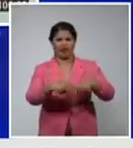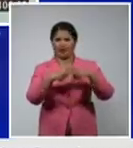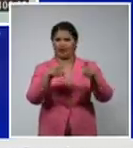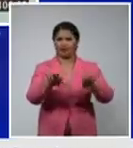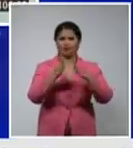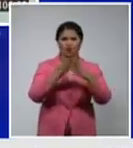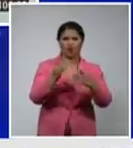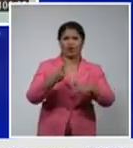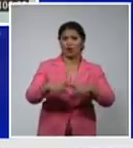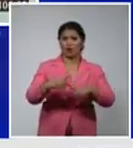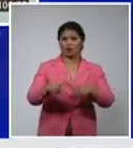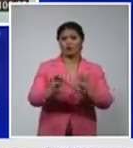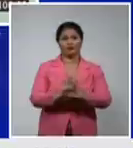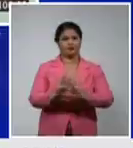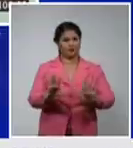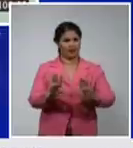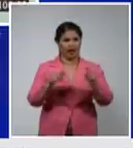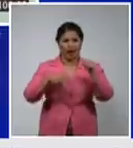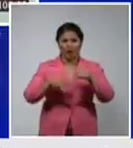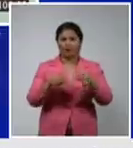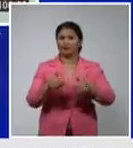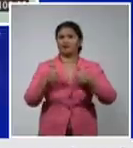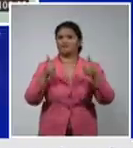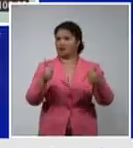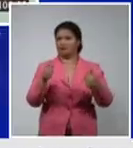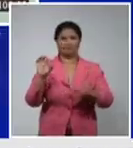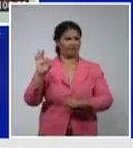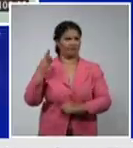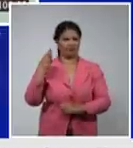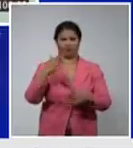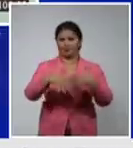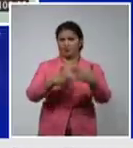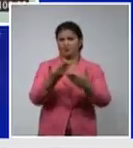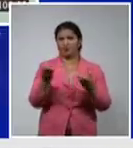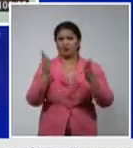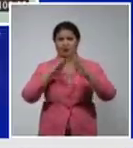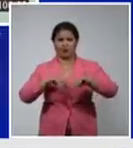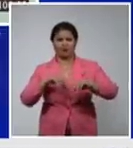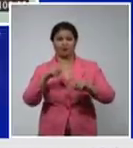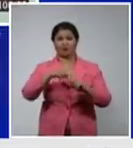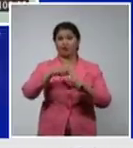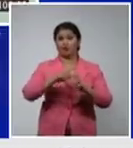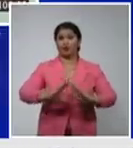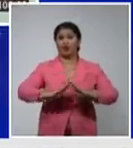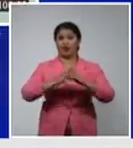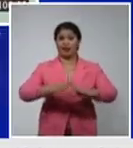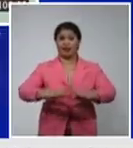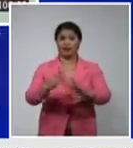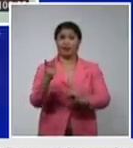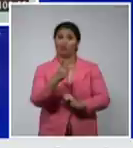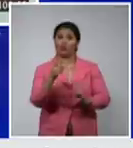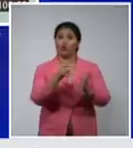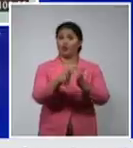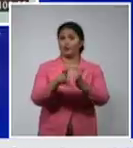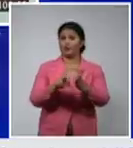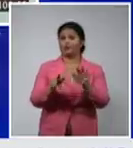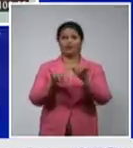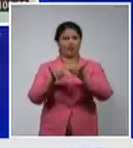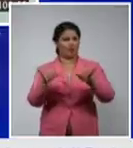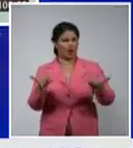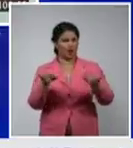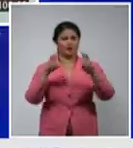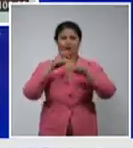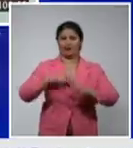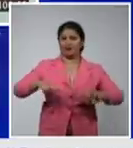las muestras de esta provincia, así como la de Las Tunas y Granma, que también se procesan en este territorio.